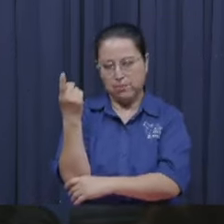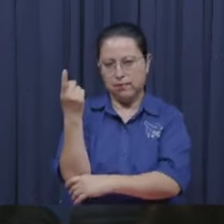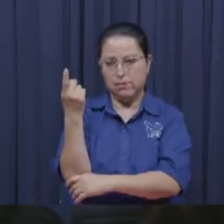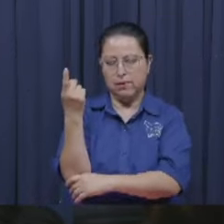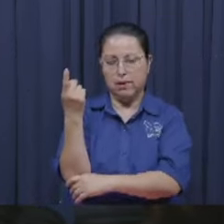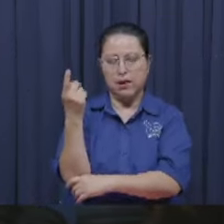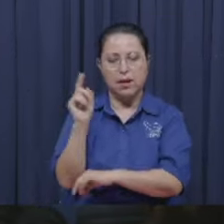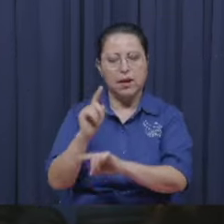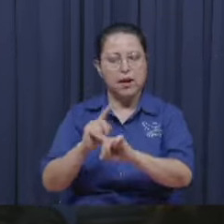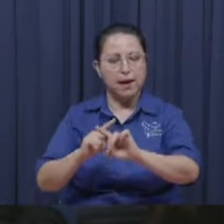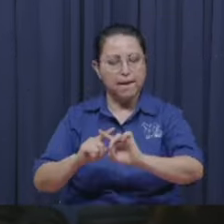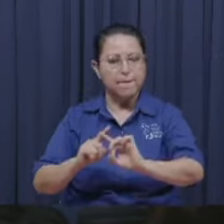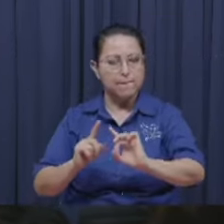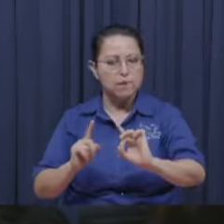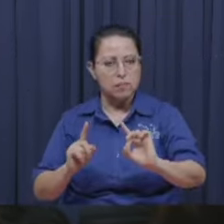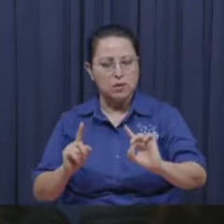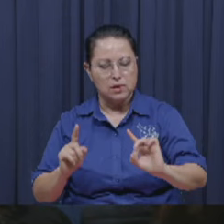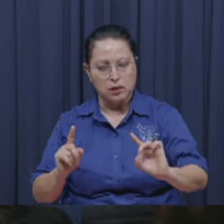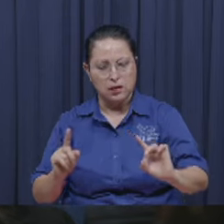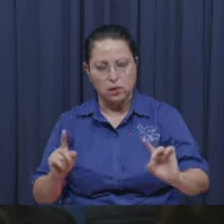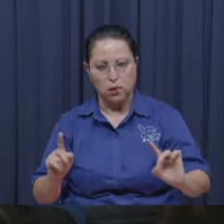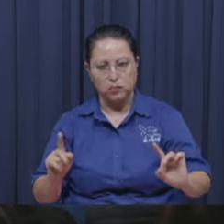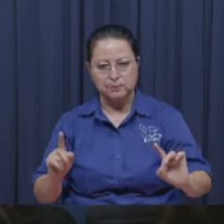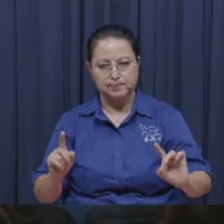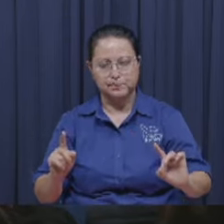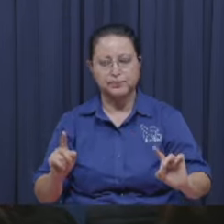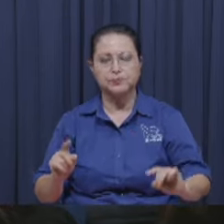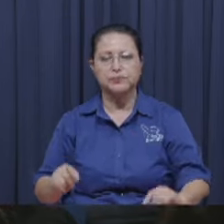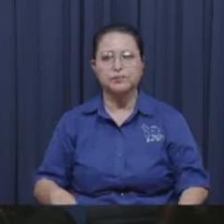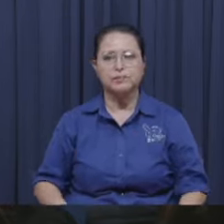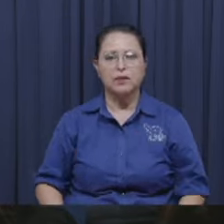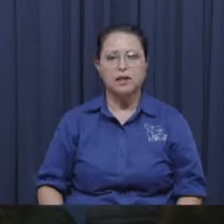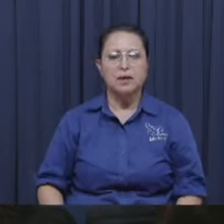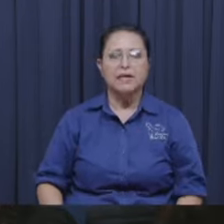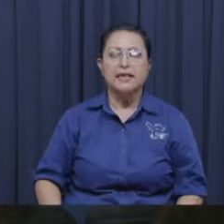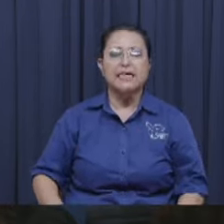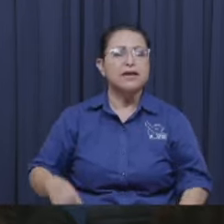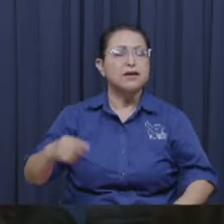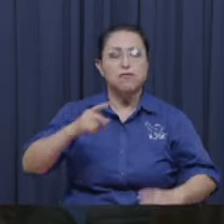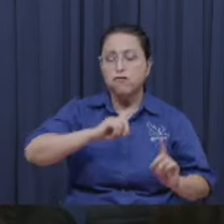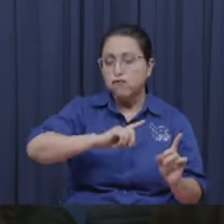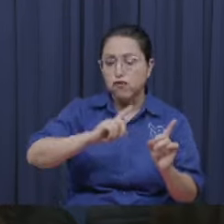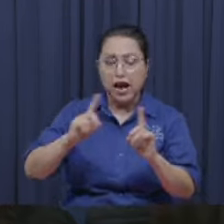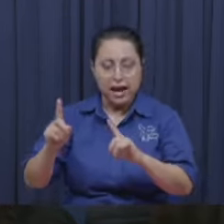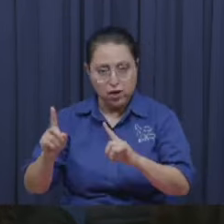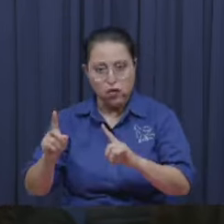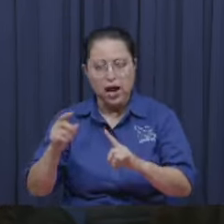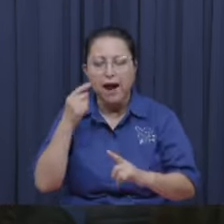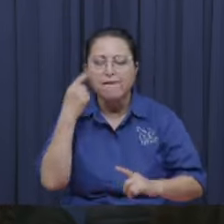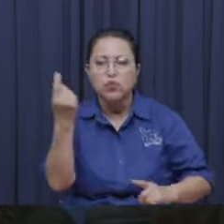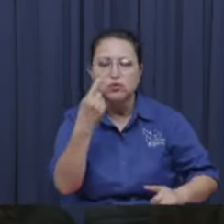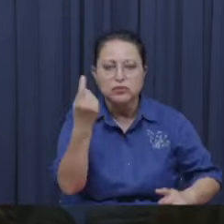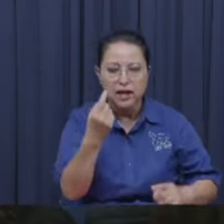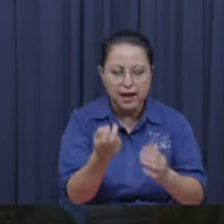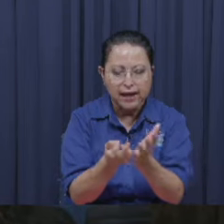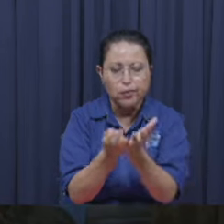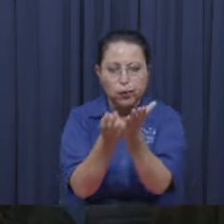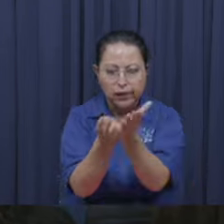después que se empezó a inundar todo, y que se abrieron las fuentes, y que corrieron hasta el arca. Y el arca estaba